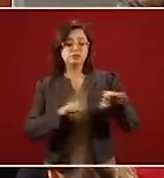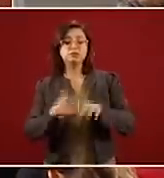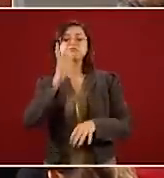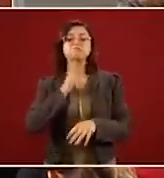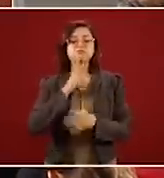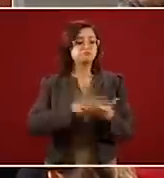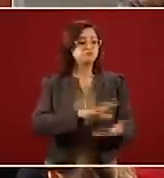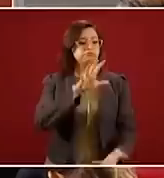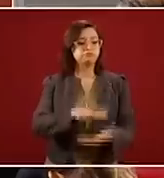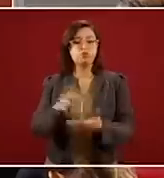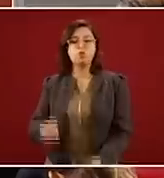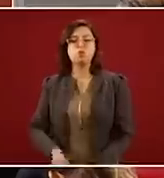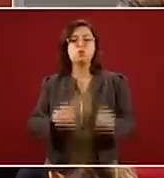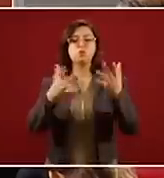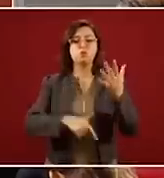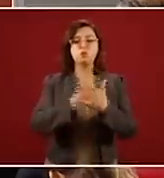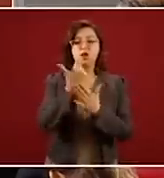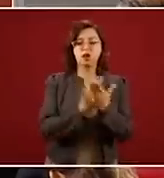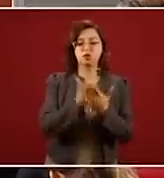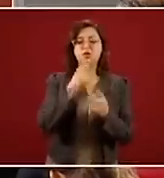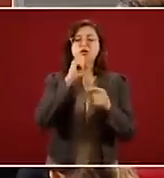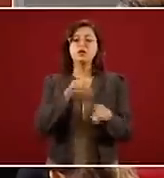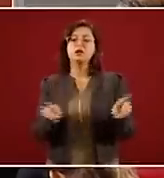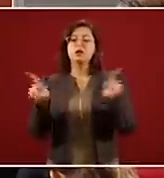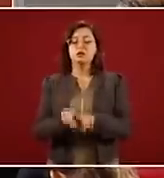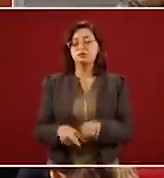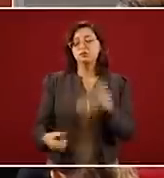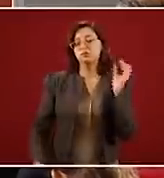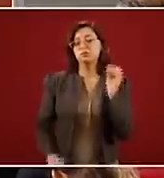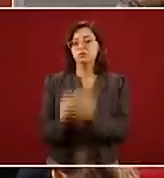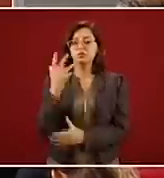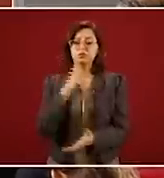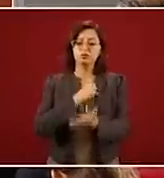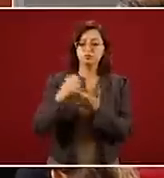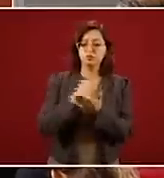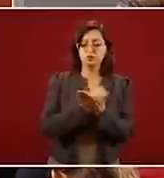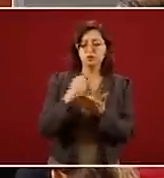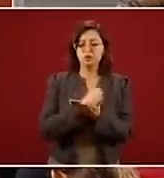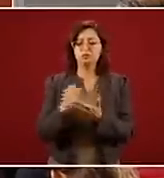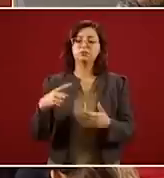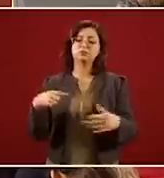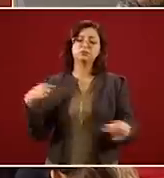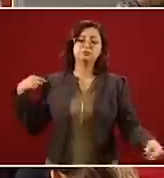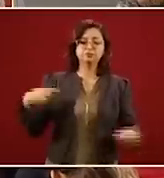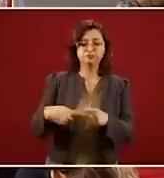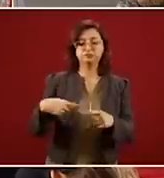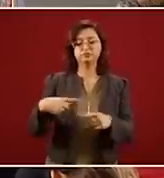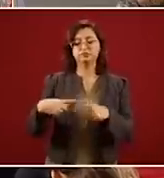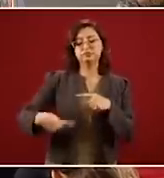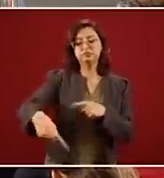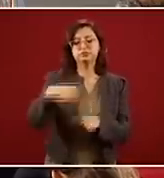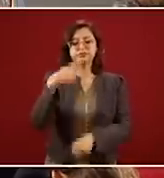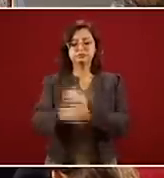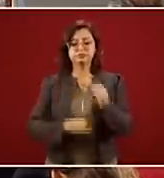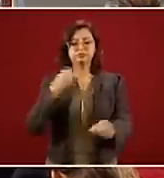con un refinanciamiento que se hizo de vencimientos de Pemex de este año. Entonces,